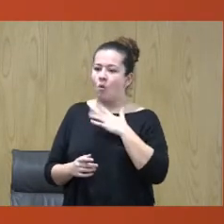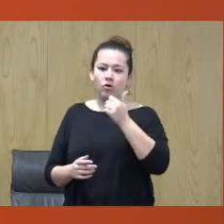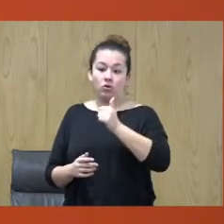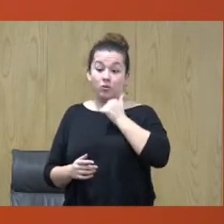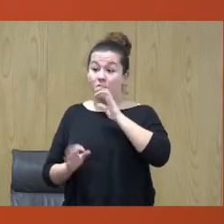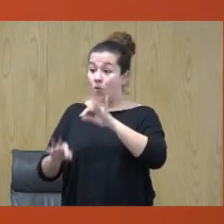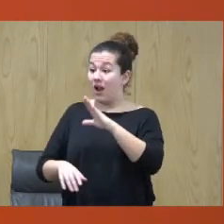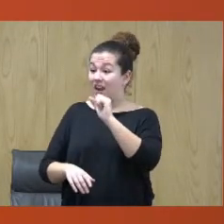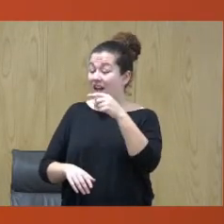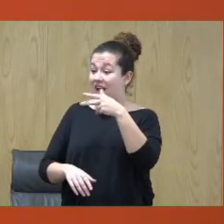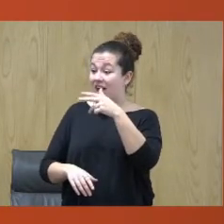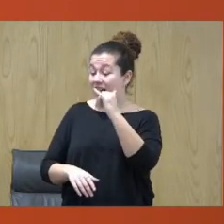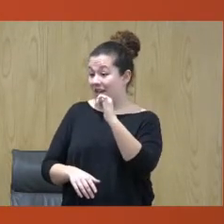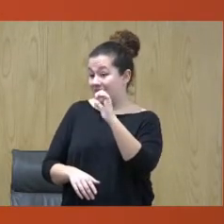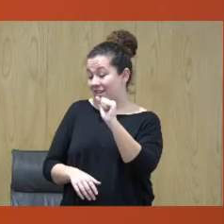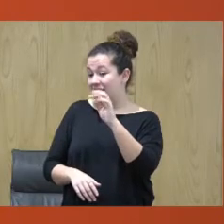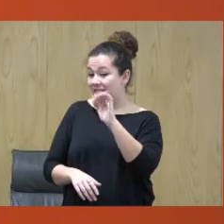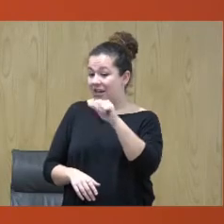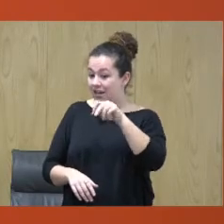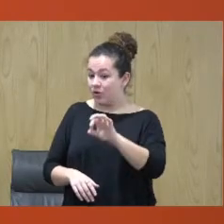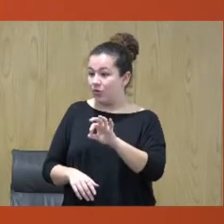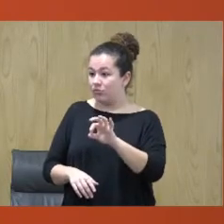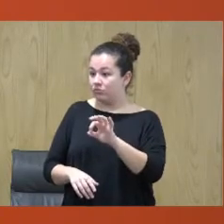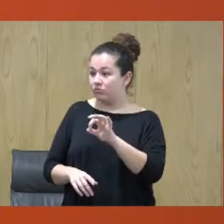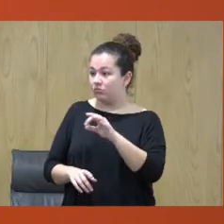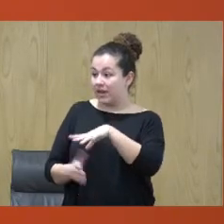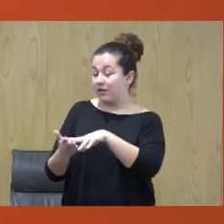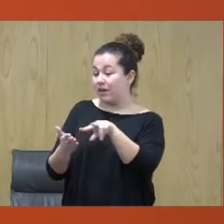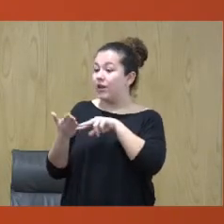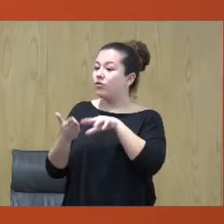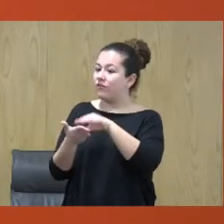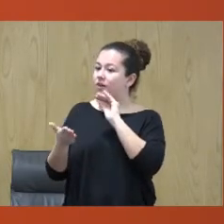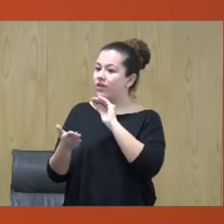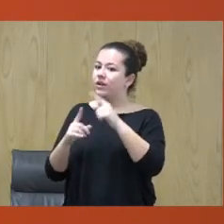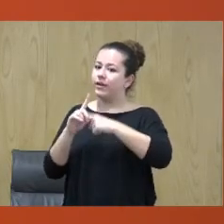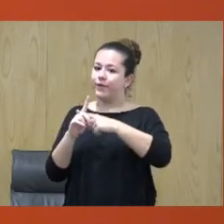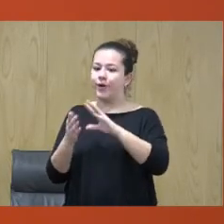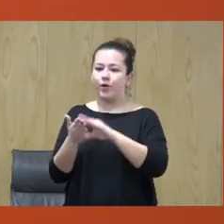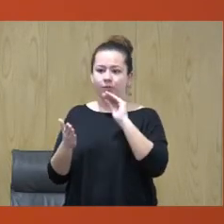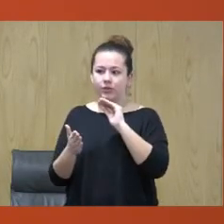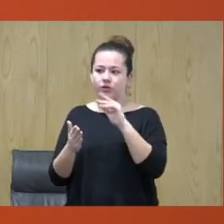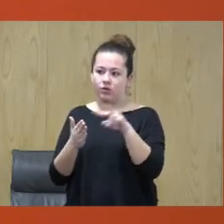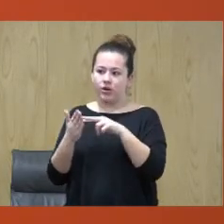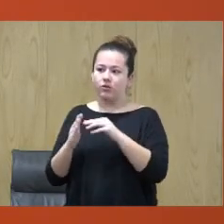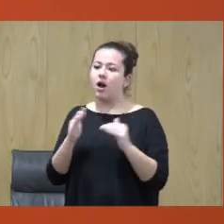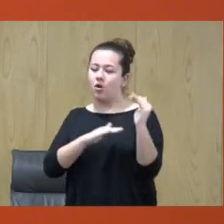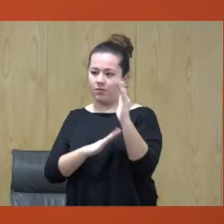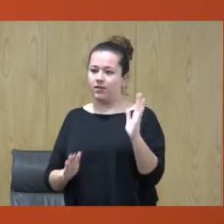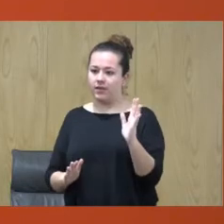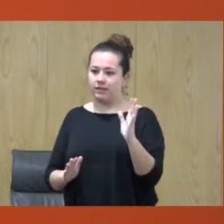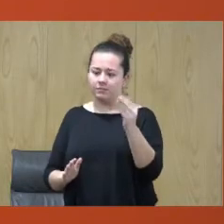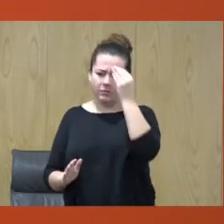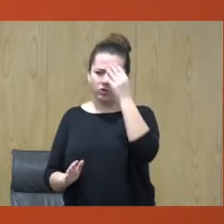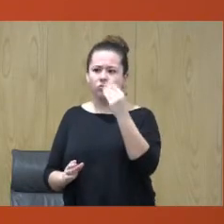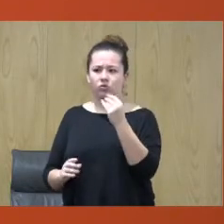ser validador de lectura fácil, el nivel de comprensión lectora aumenta. Yo creo que eso va muy en la línea